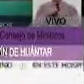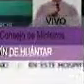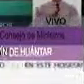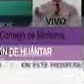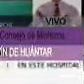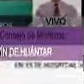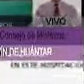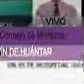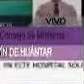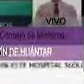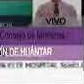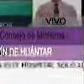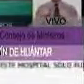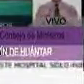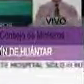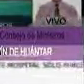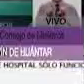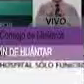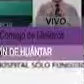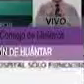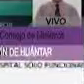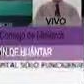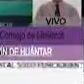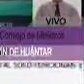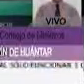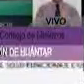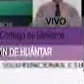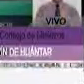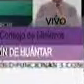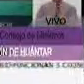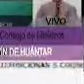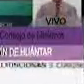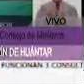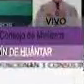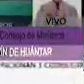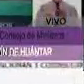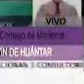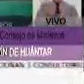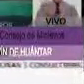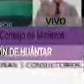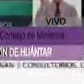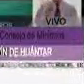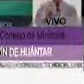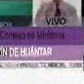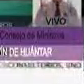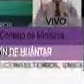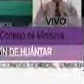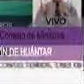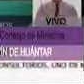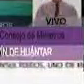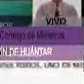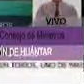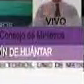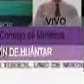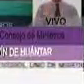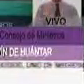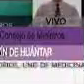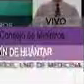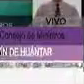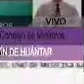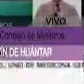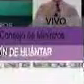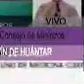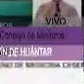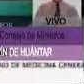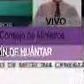de contexto. Y en todo caso, lo que pedimos al Poder Judicial en esa reunión, lo que pedimos al presidente del Poder Judicial y a